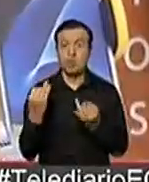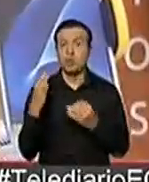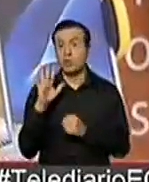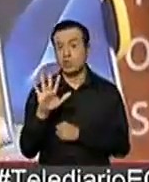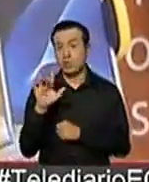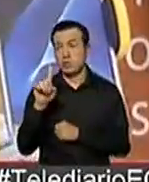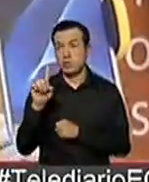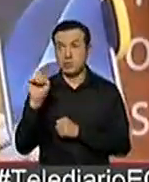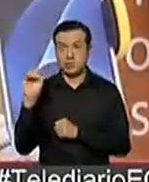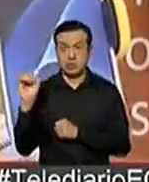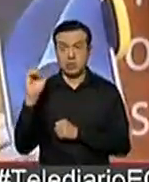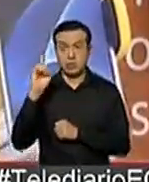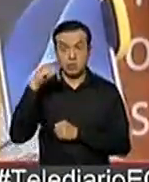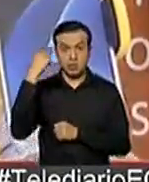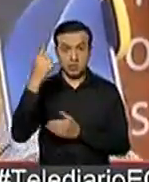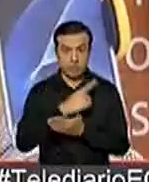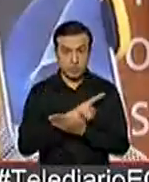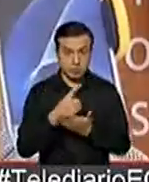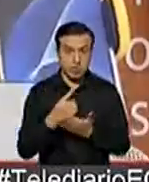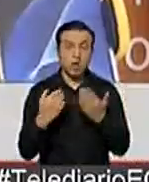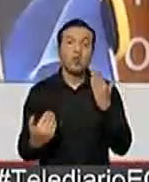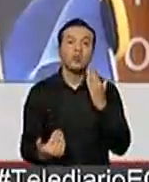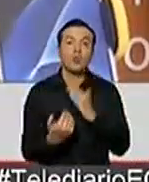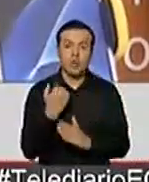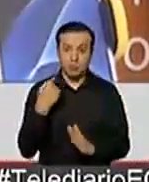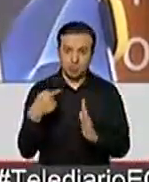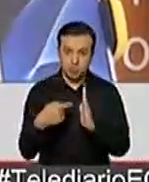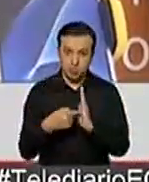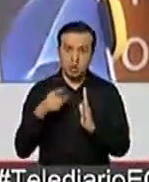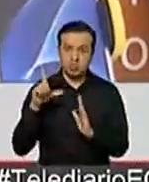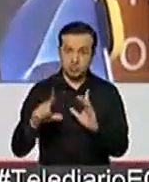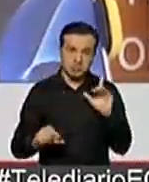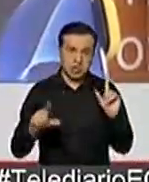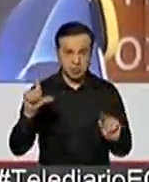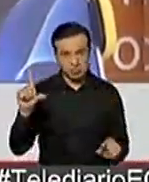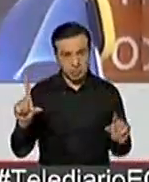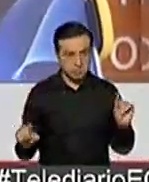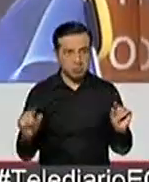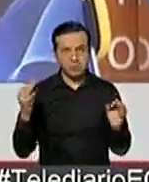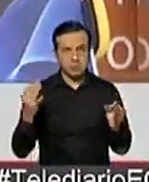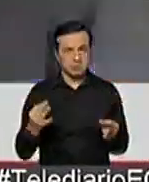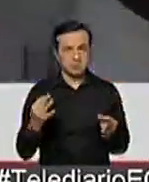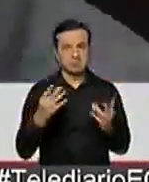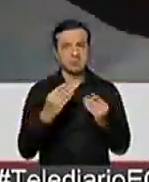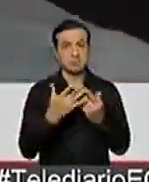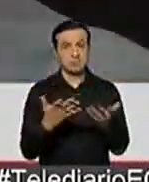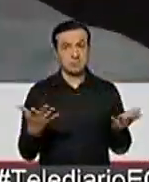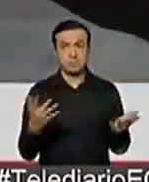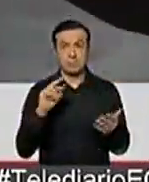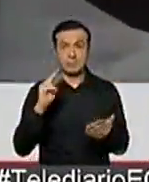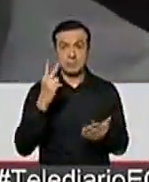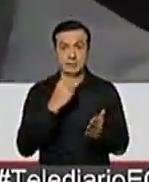semana llegarían con el nuevo stock del nuevo arancel. Los precios disminuirían ya en este caso notablemente.